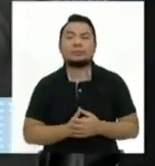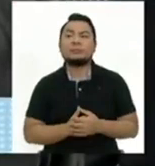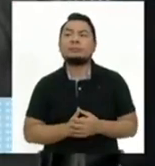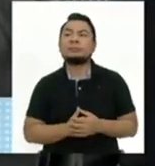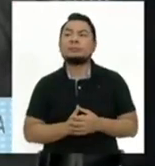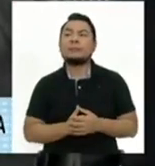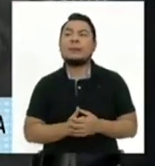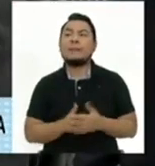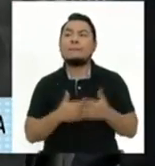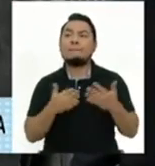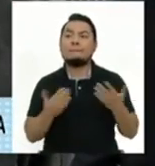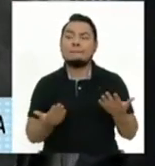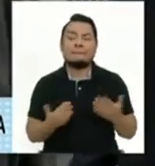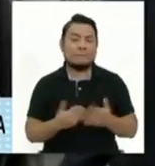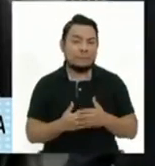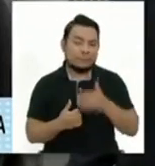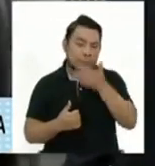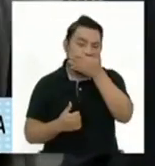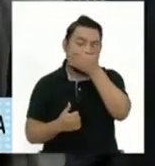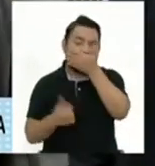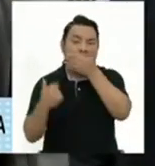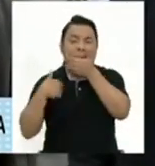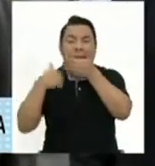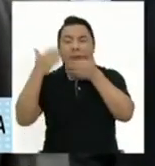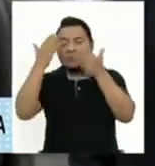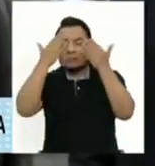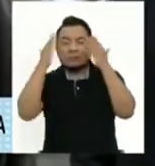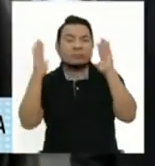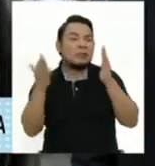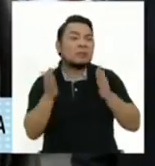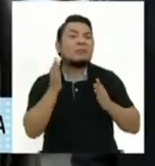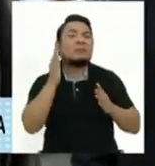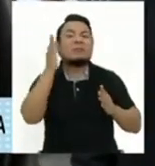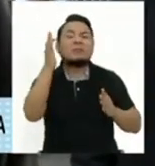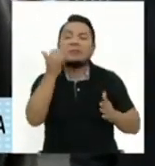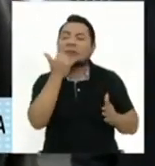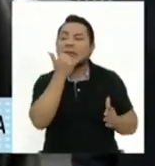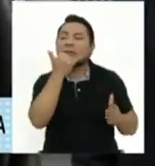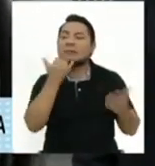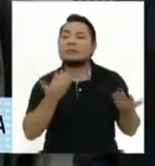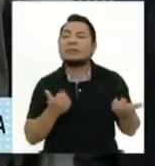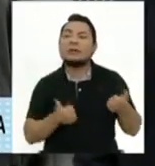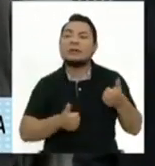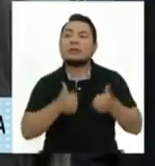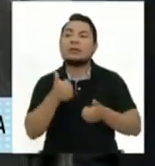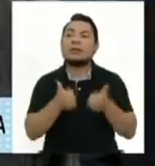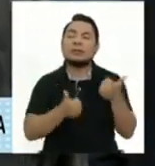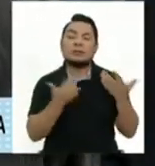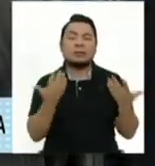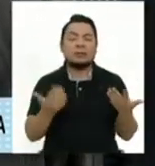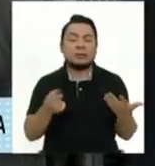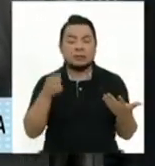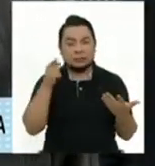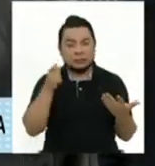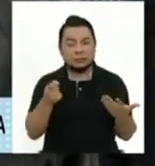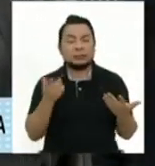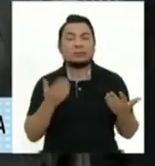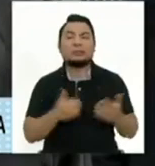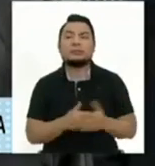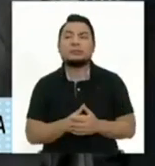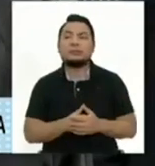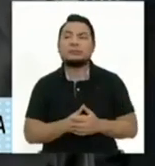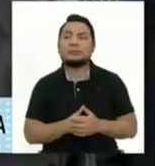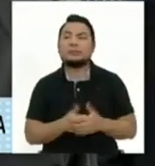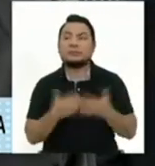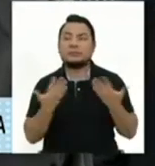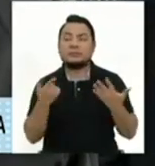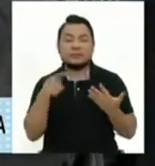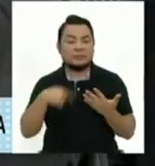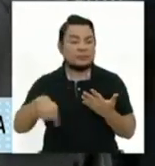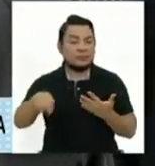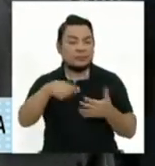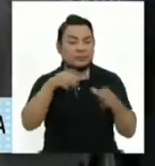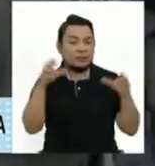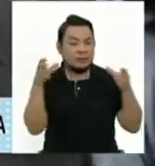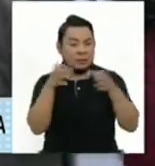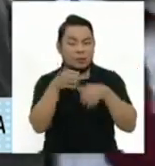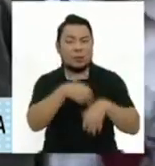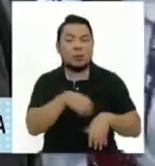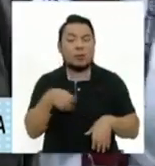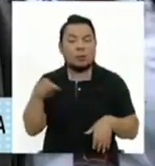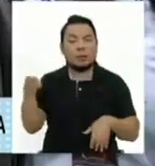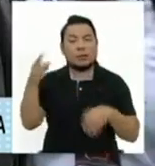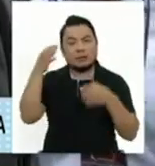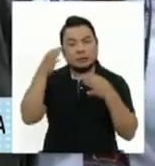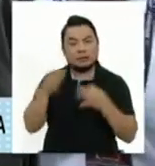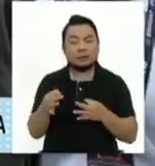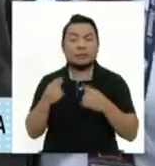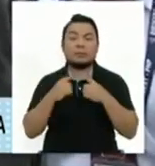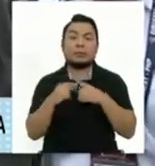No le podría vaticinar, profetizar, digamos, cuál va a ser el desenlace. Eso está en el espacio de los señores congresistas.